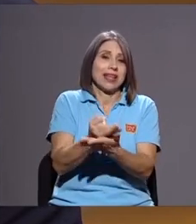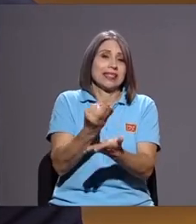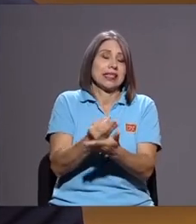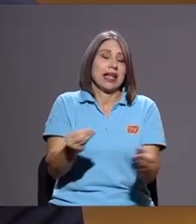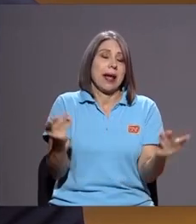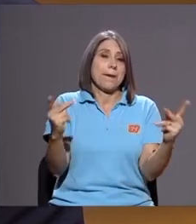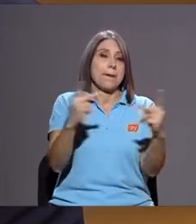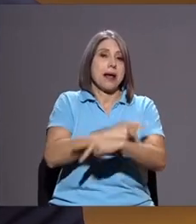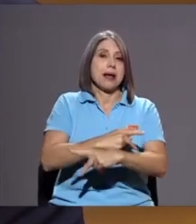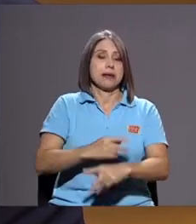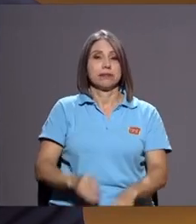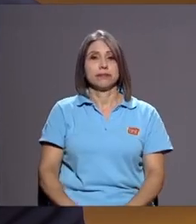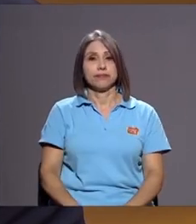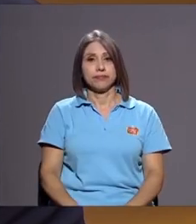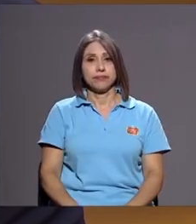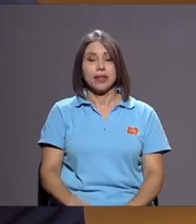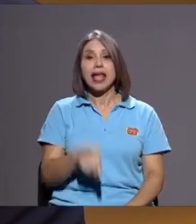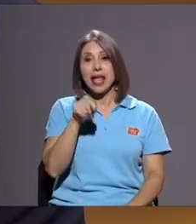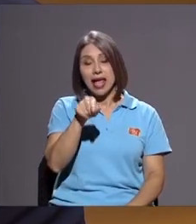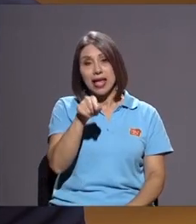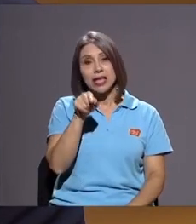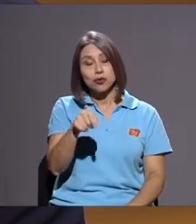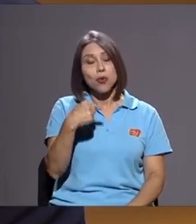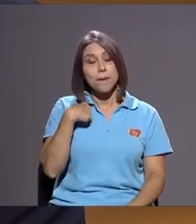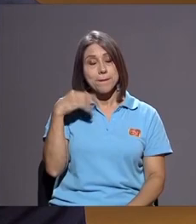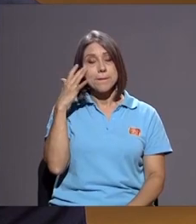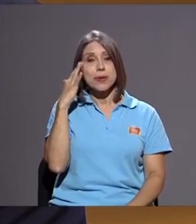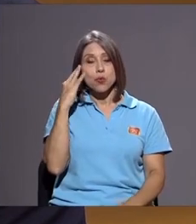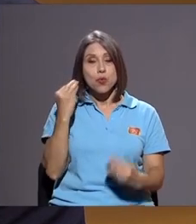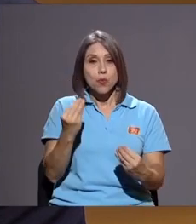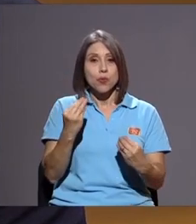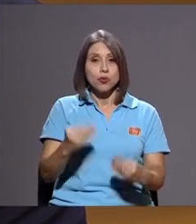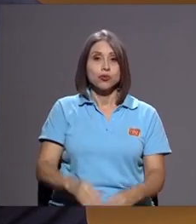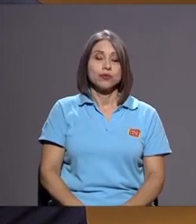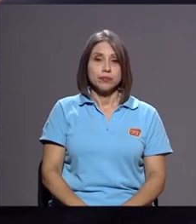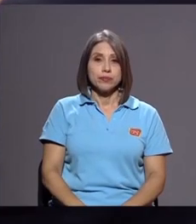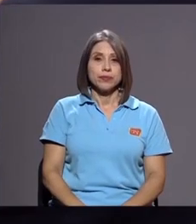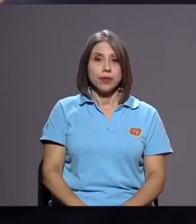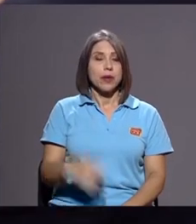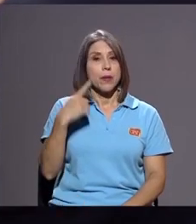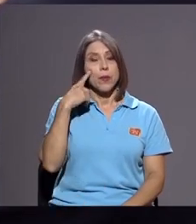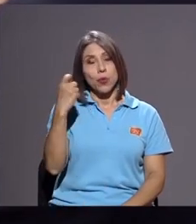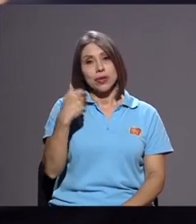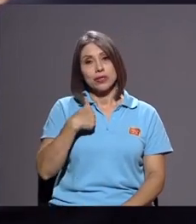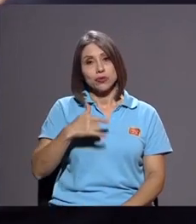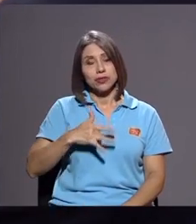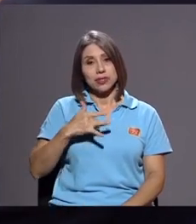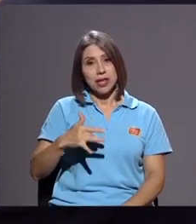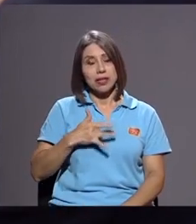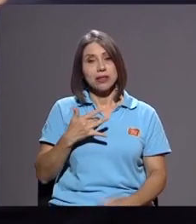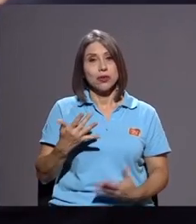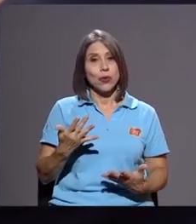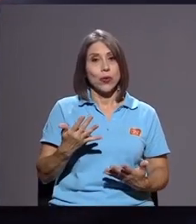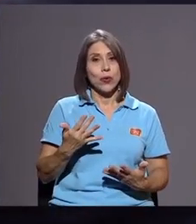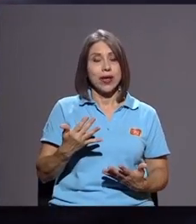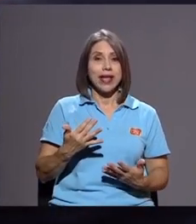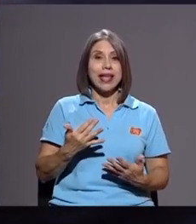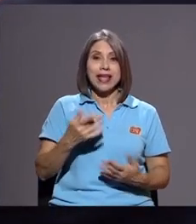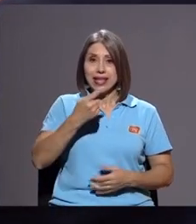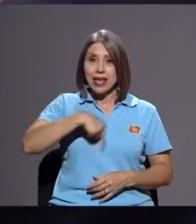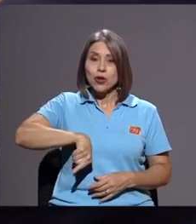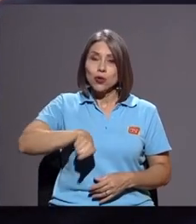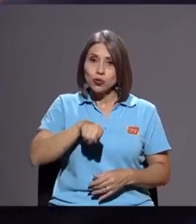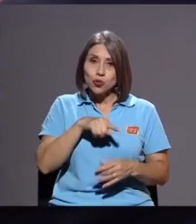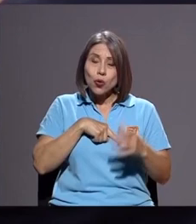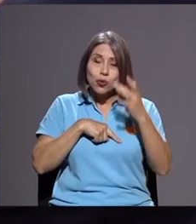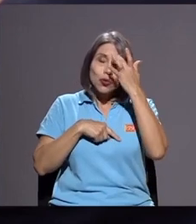más grave y eso eso a mí me preocupa mucho porque siento que el costo que nosotros